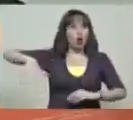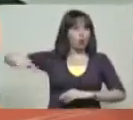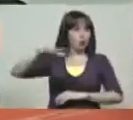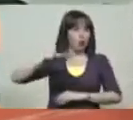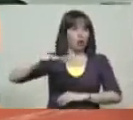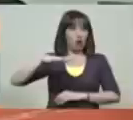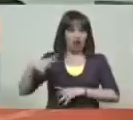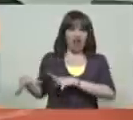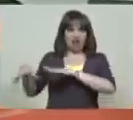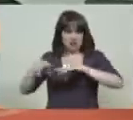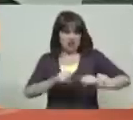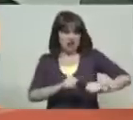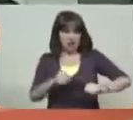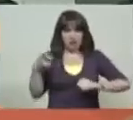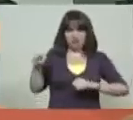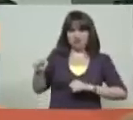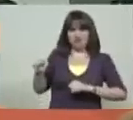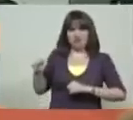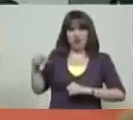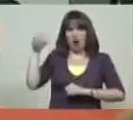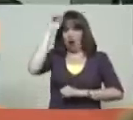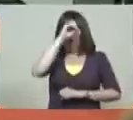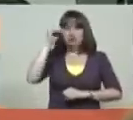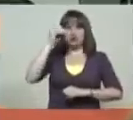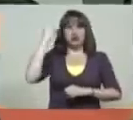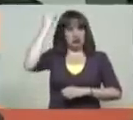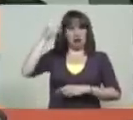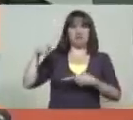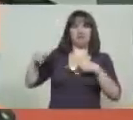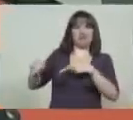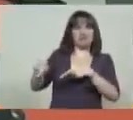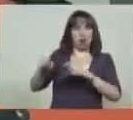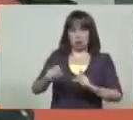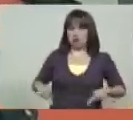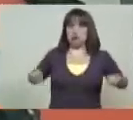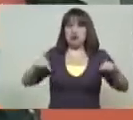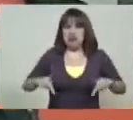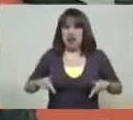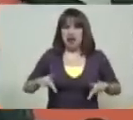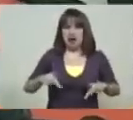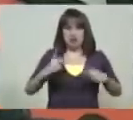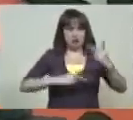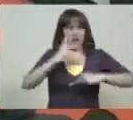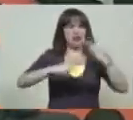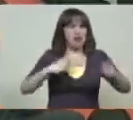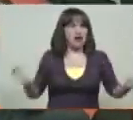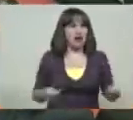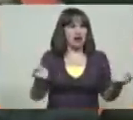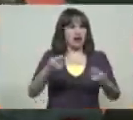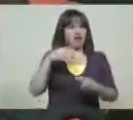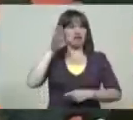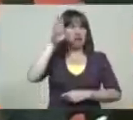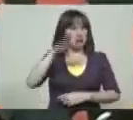¿Es el capitalismo una opción para la humanidad que busca prosperidad, progreso, futuro?